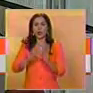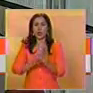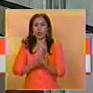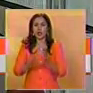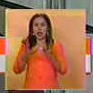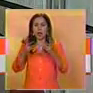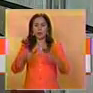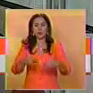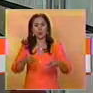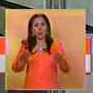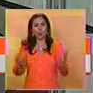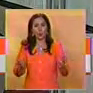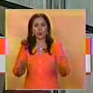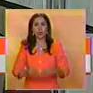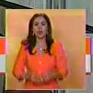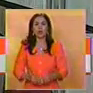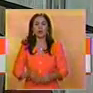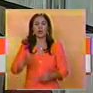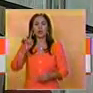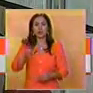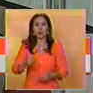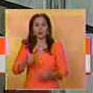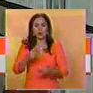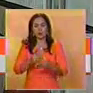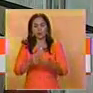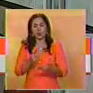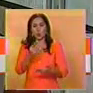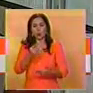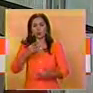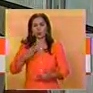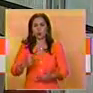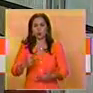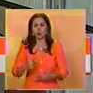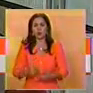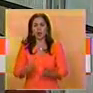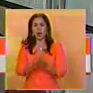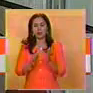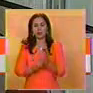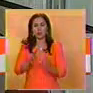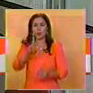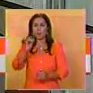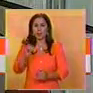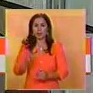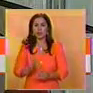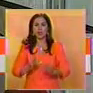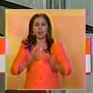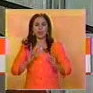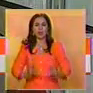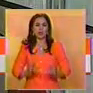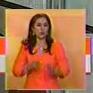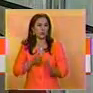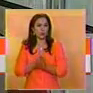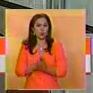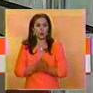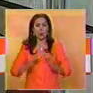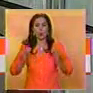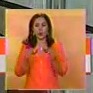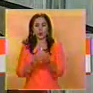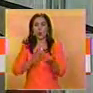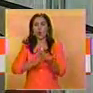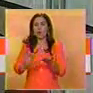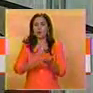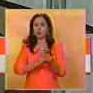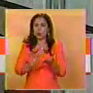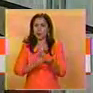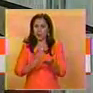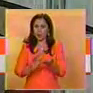de la Administración Pública, así como los numerales 1 y 2 del artículo 20 del Decreto sobre Organización y